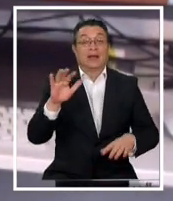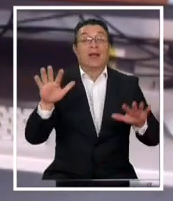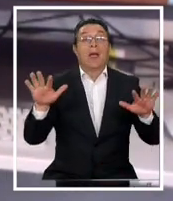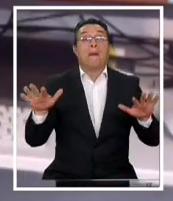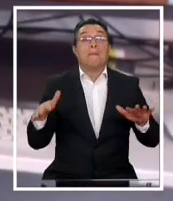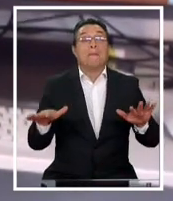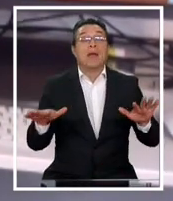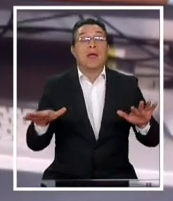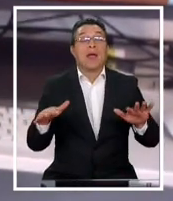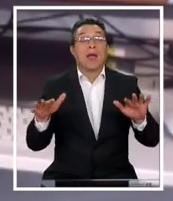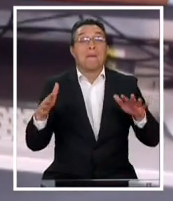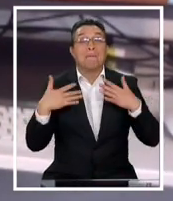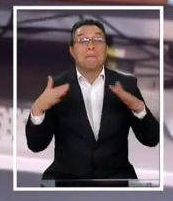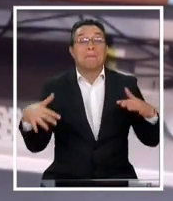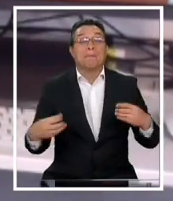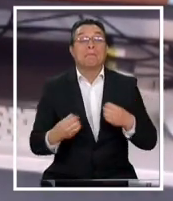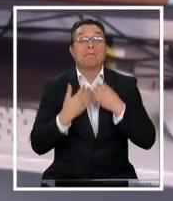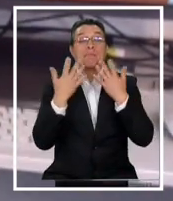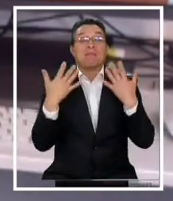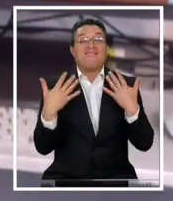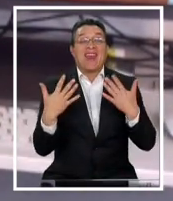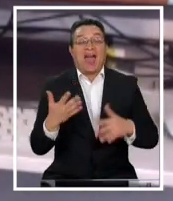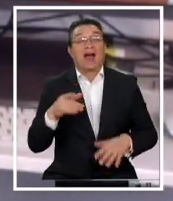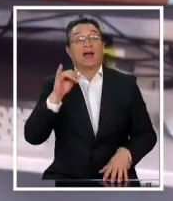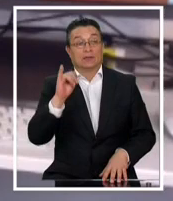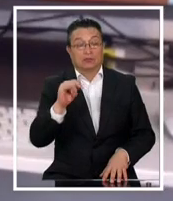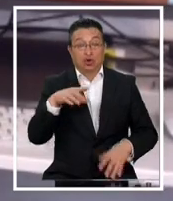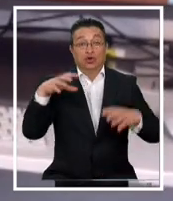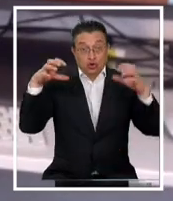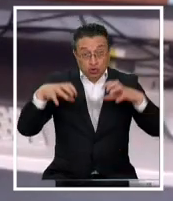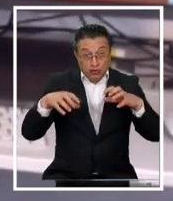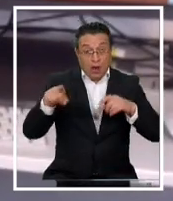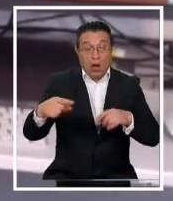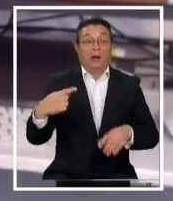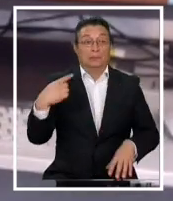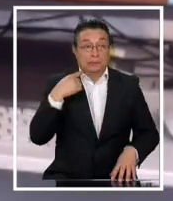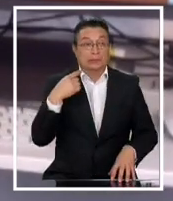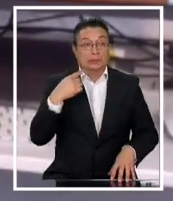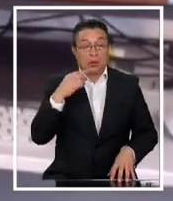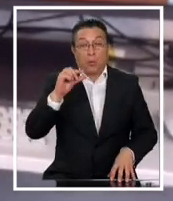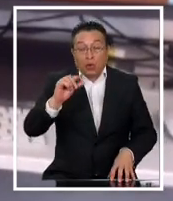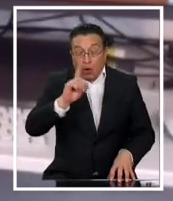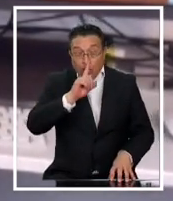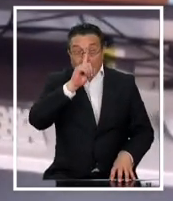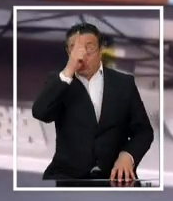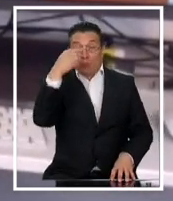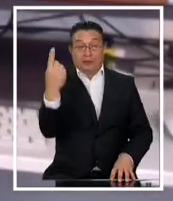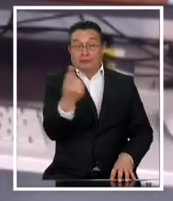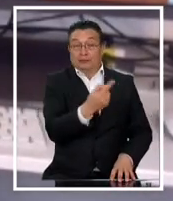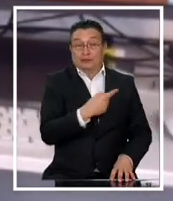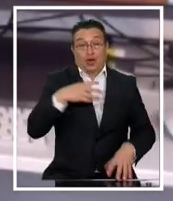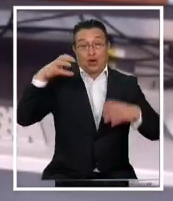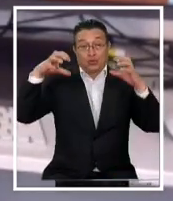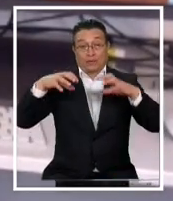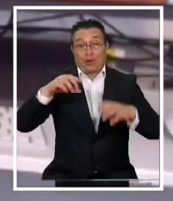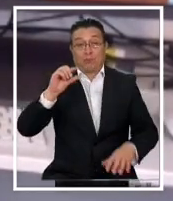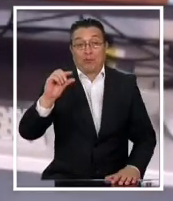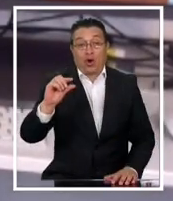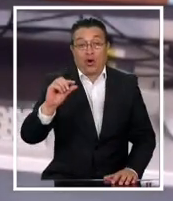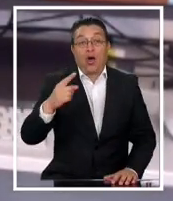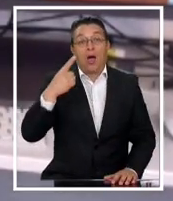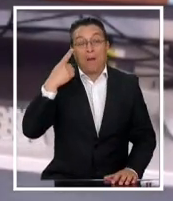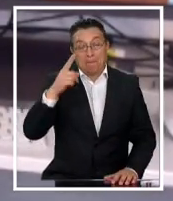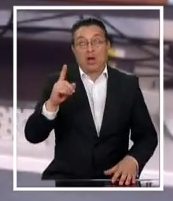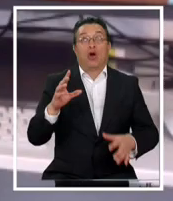que están cayendo ahora, por supuesto que causan ciertos estragos, porque estamos cada vez menos acostumbrados a que llueva, pero son más